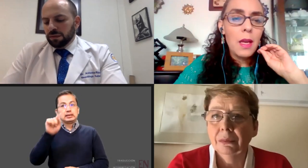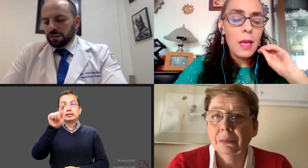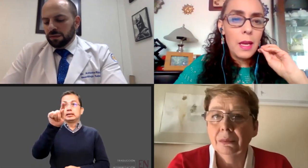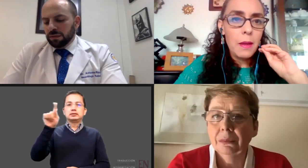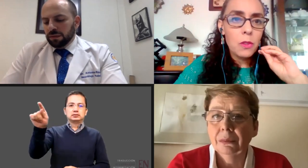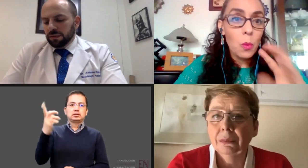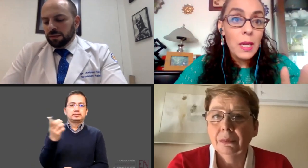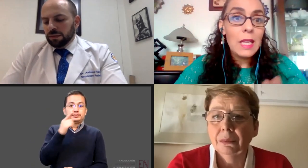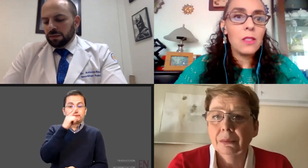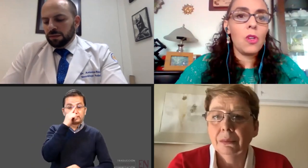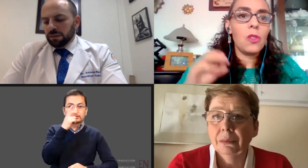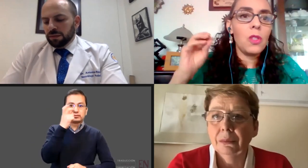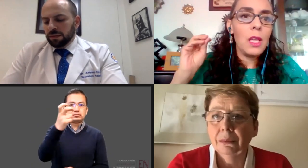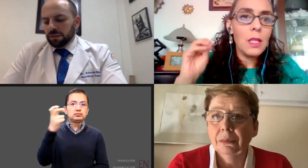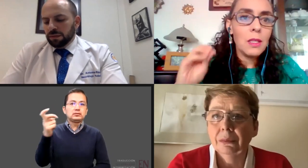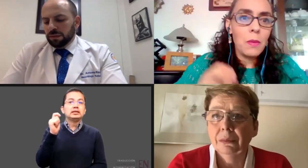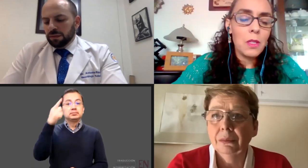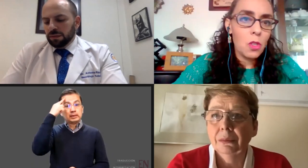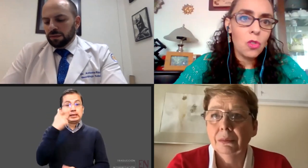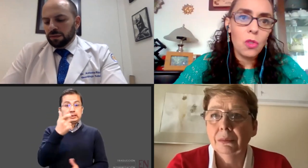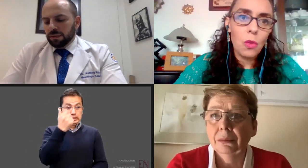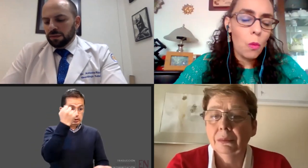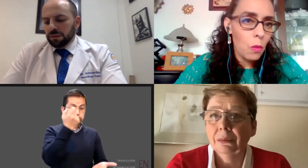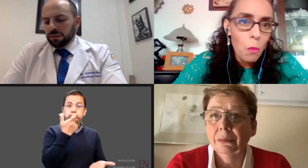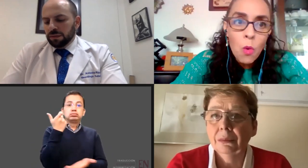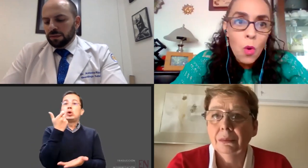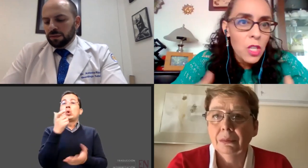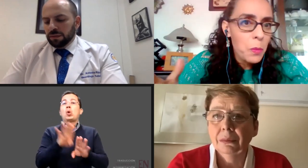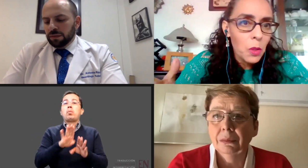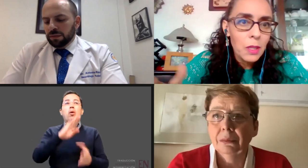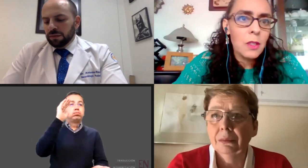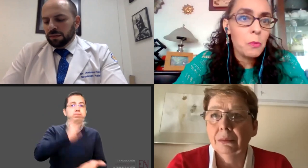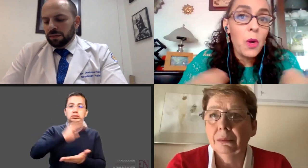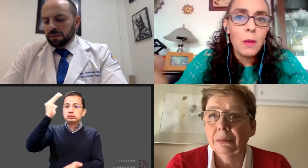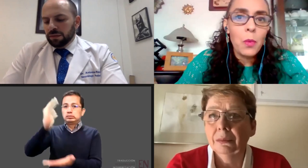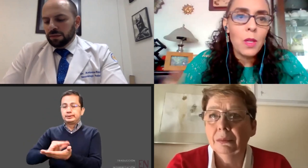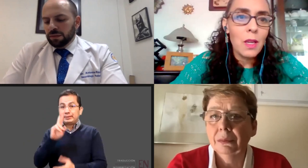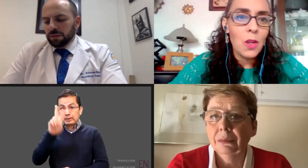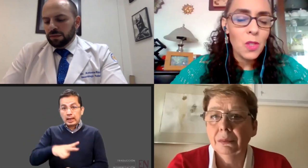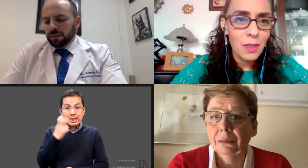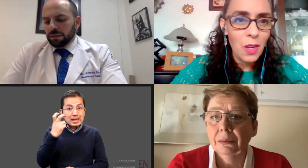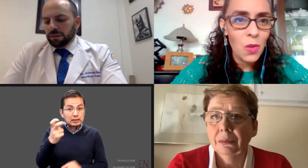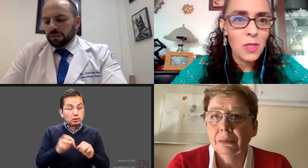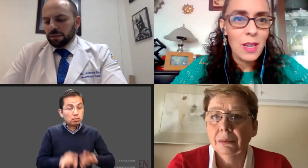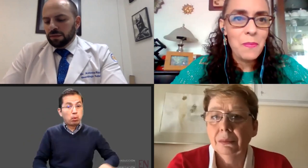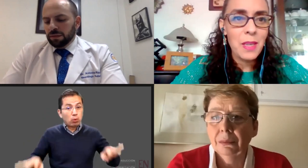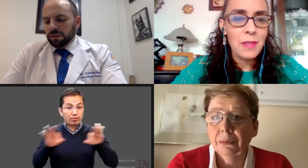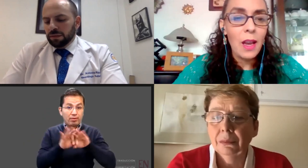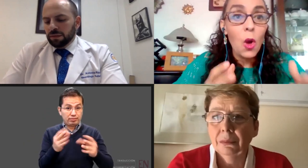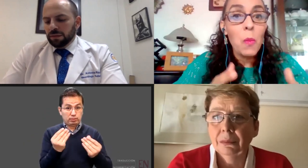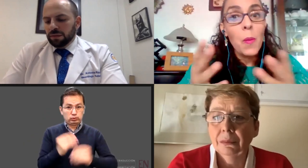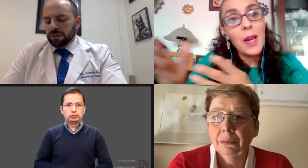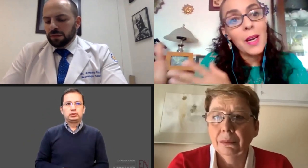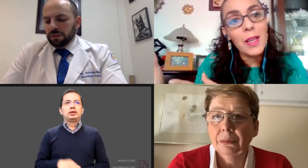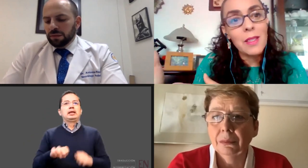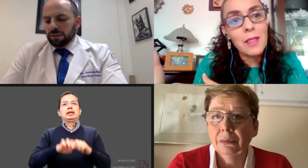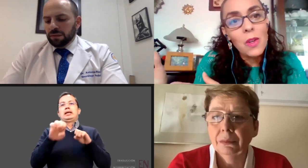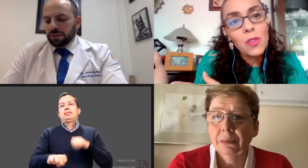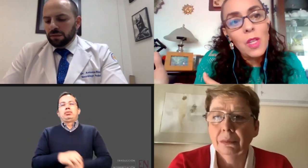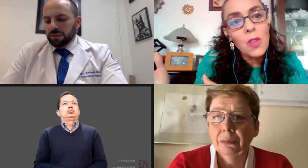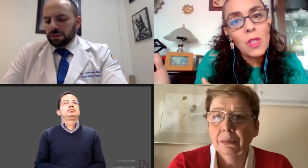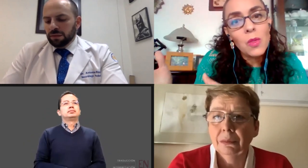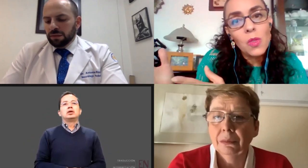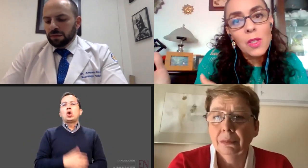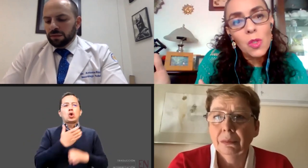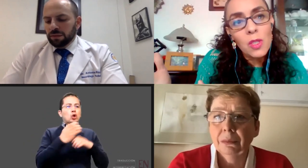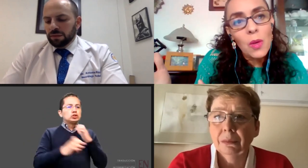suministros y servicios son muy importantes por ejemplo ahí están los artículos de limpieza ¿cómo van a regresar